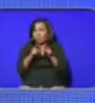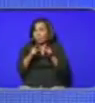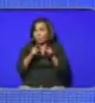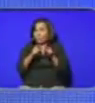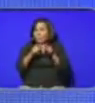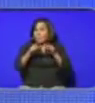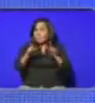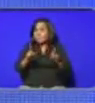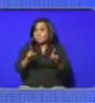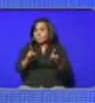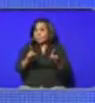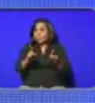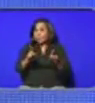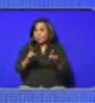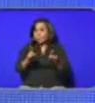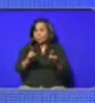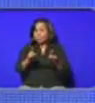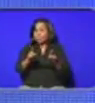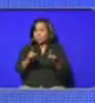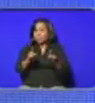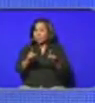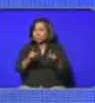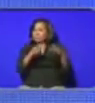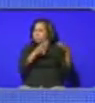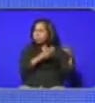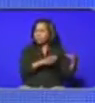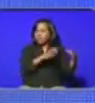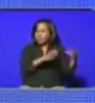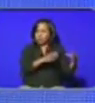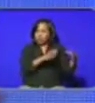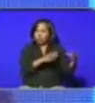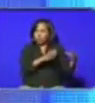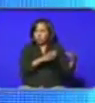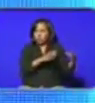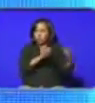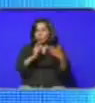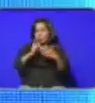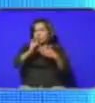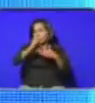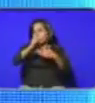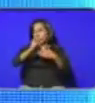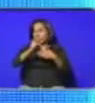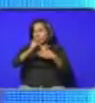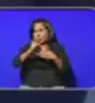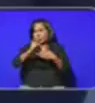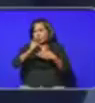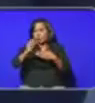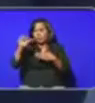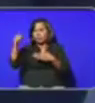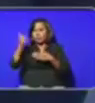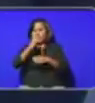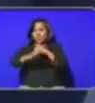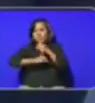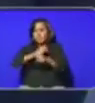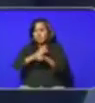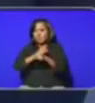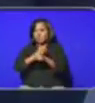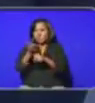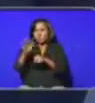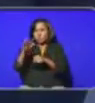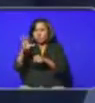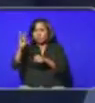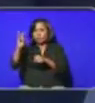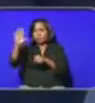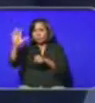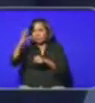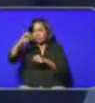modelo de estadista con visión de que en los próximos 10 años más del 65%